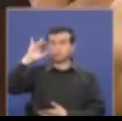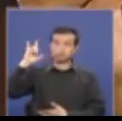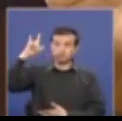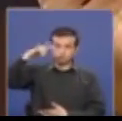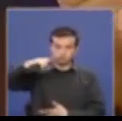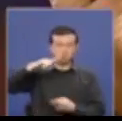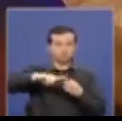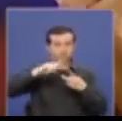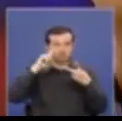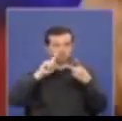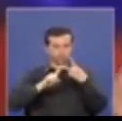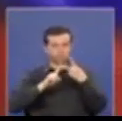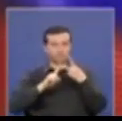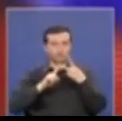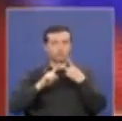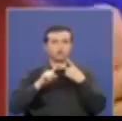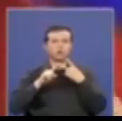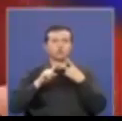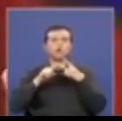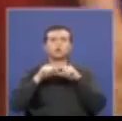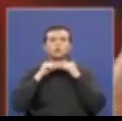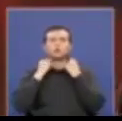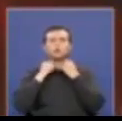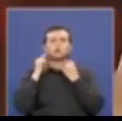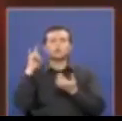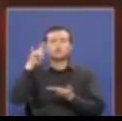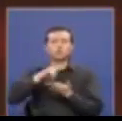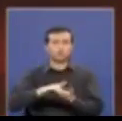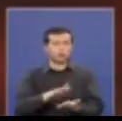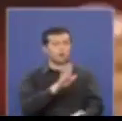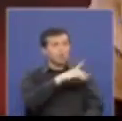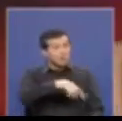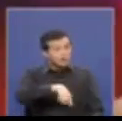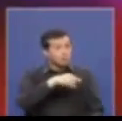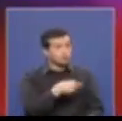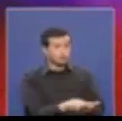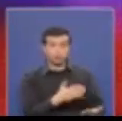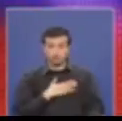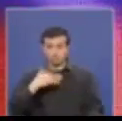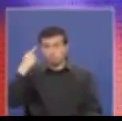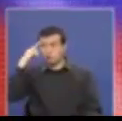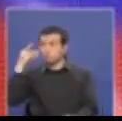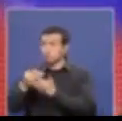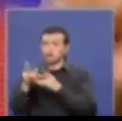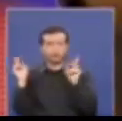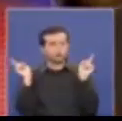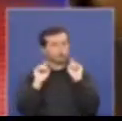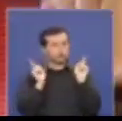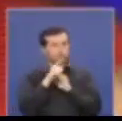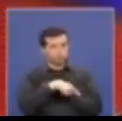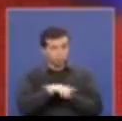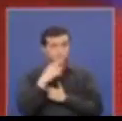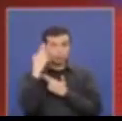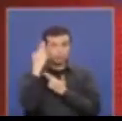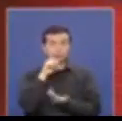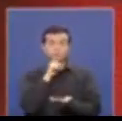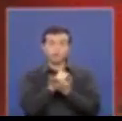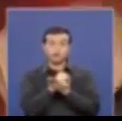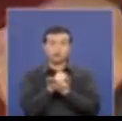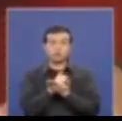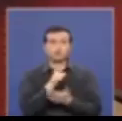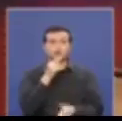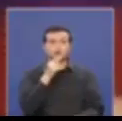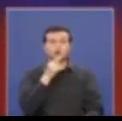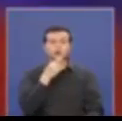la conformaba el delegado del arzobispo de Quito. Son ellos los que compran, no el gobierno. Y dentro de esos comandantes está el general